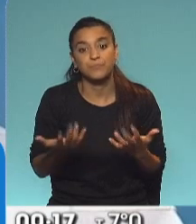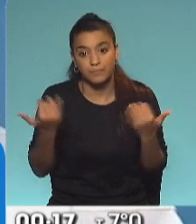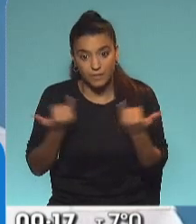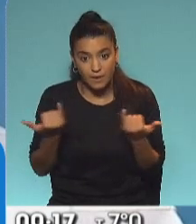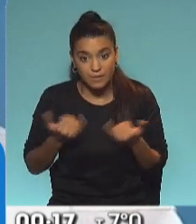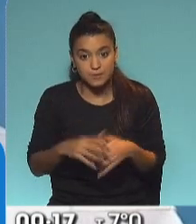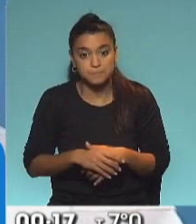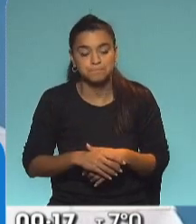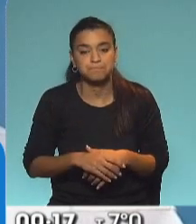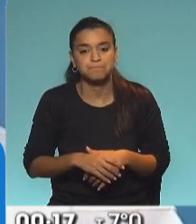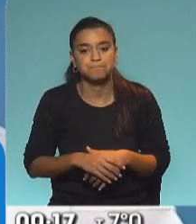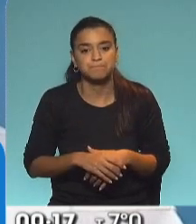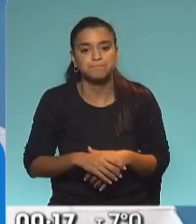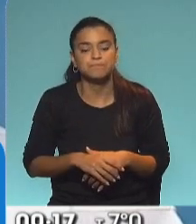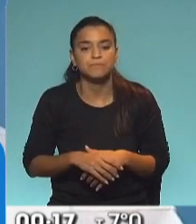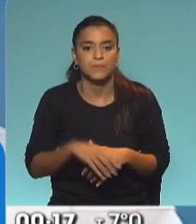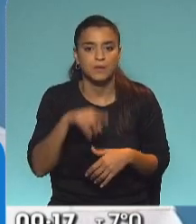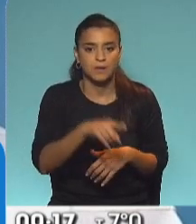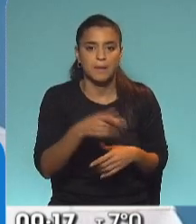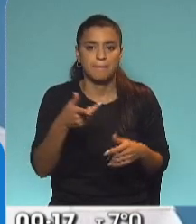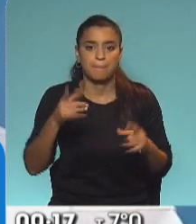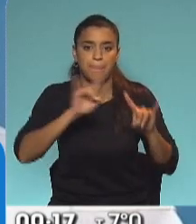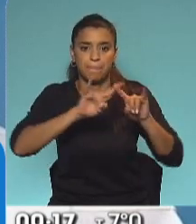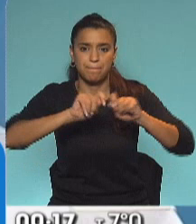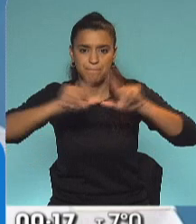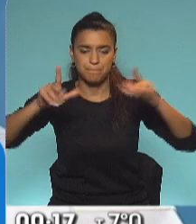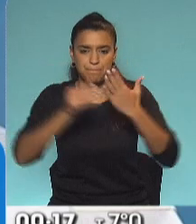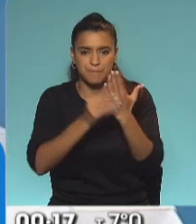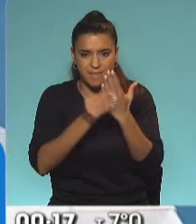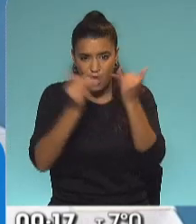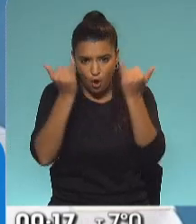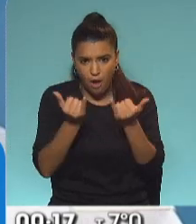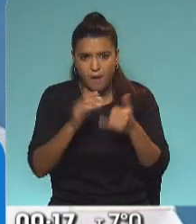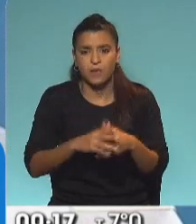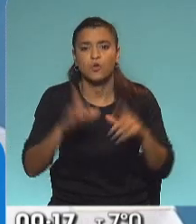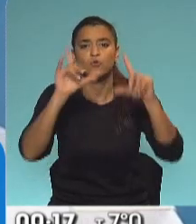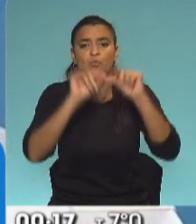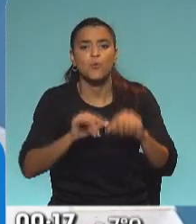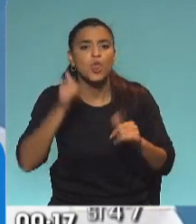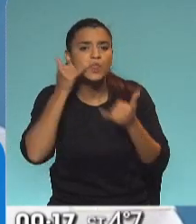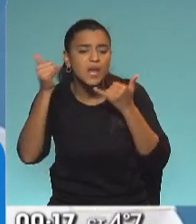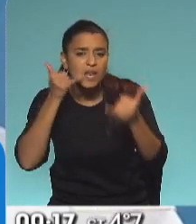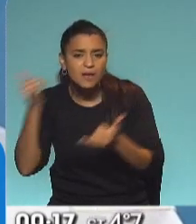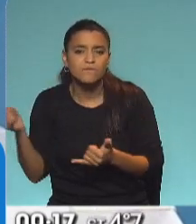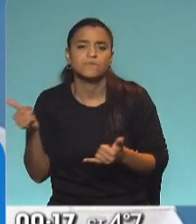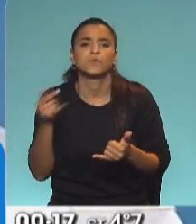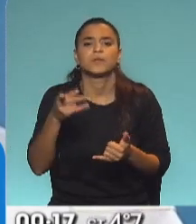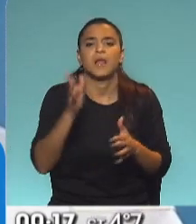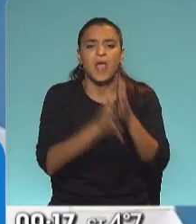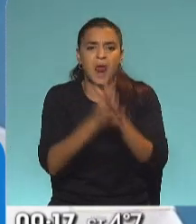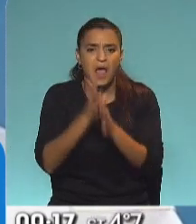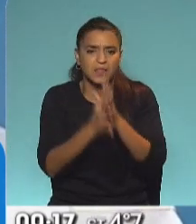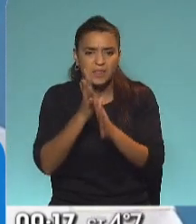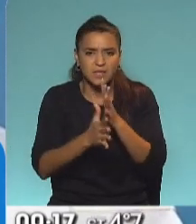existen, ¿sí? Lo tenemos en la página del Ministerio, los números de teléfono de atención